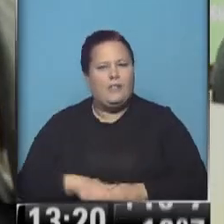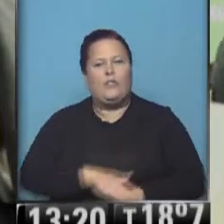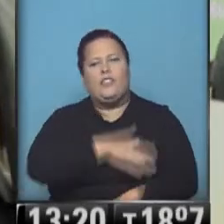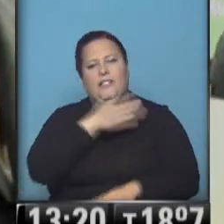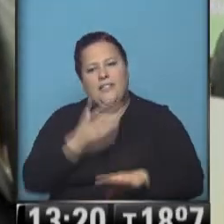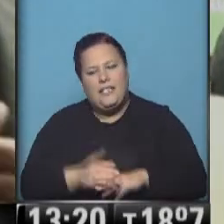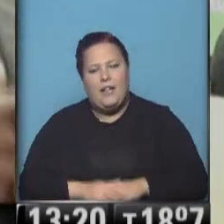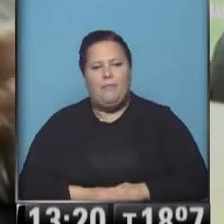esto se vaya